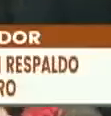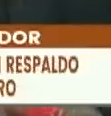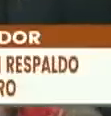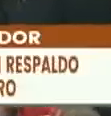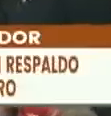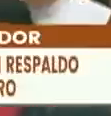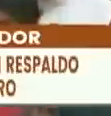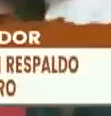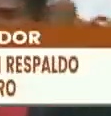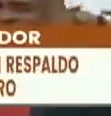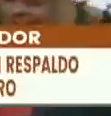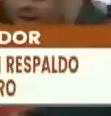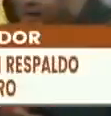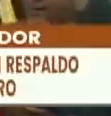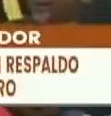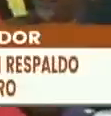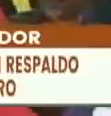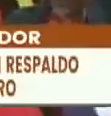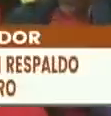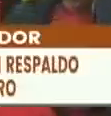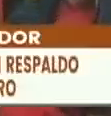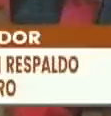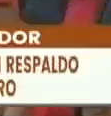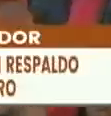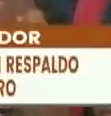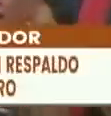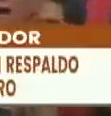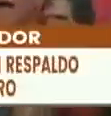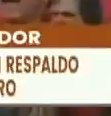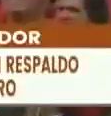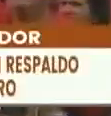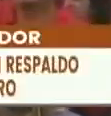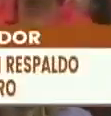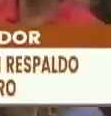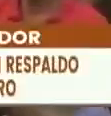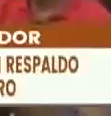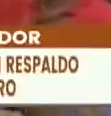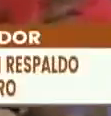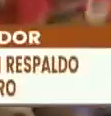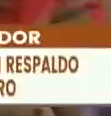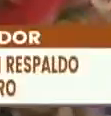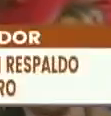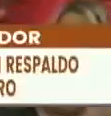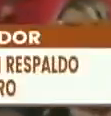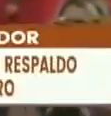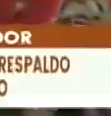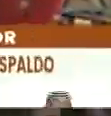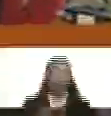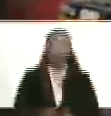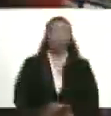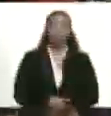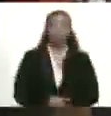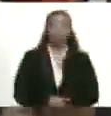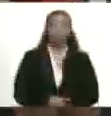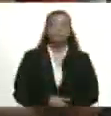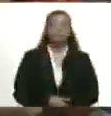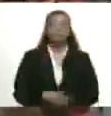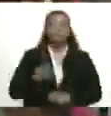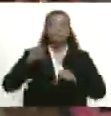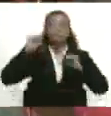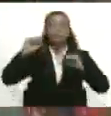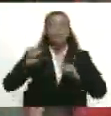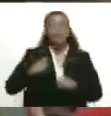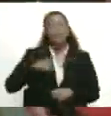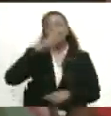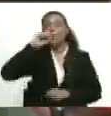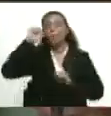la patria! ¡Que viva Bolívar! ¡Que viva Chávez! ¡Que viva Maduro!